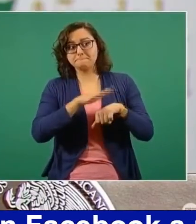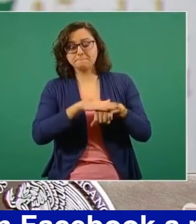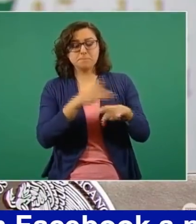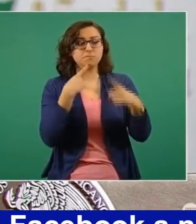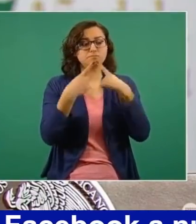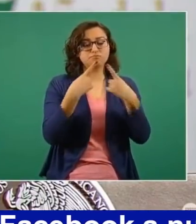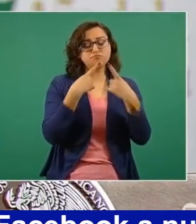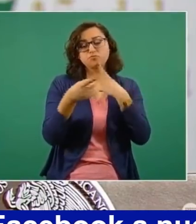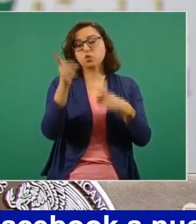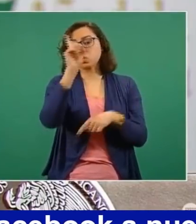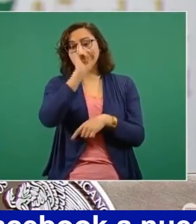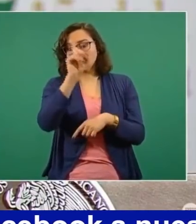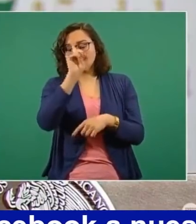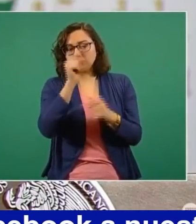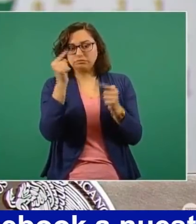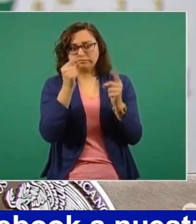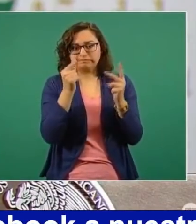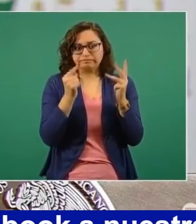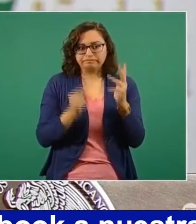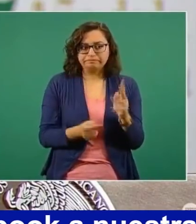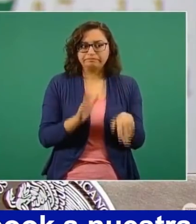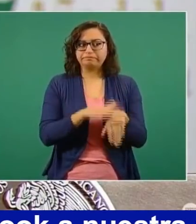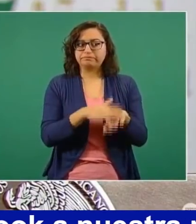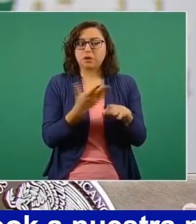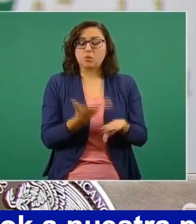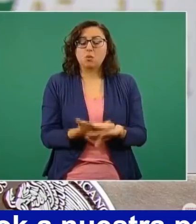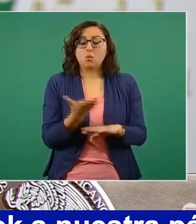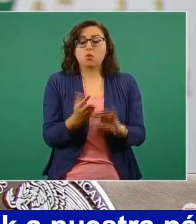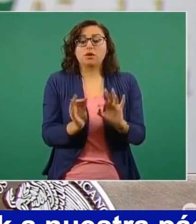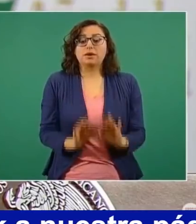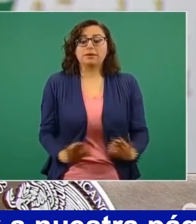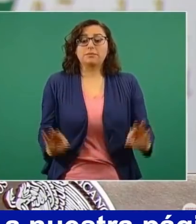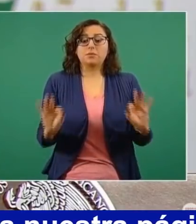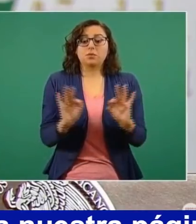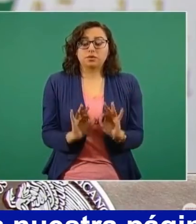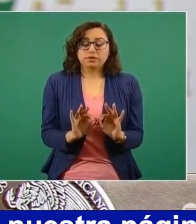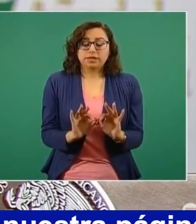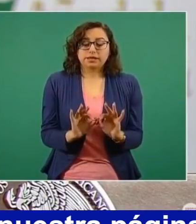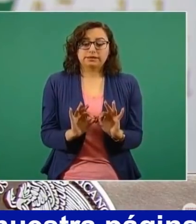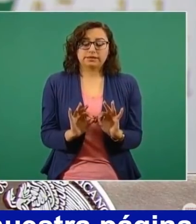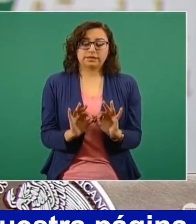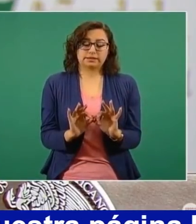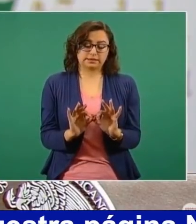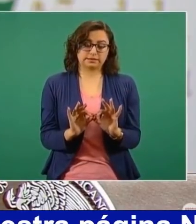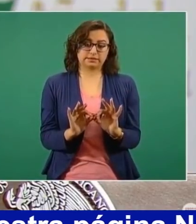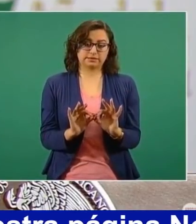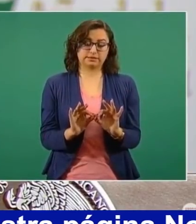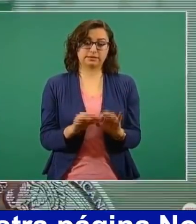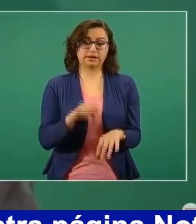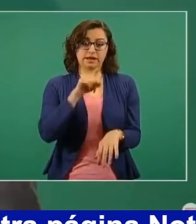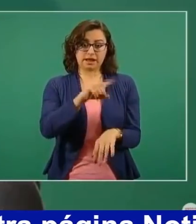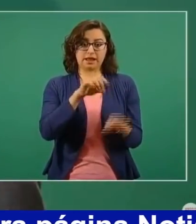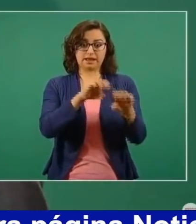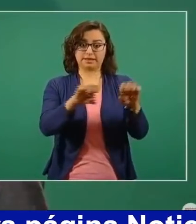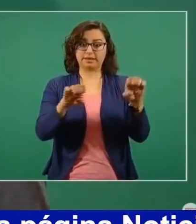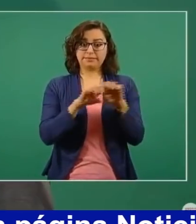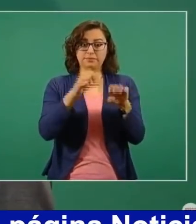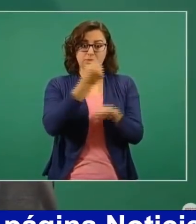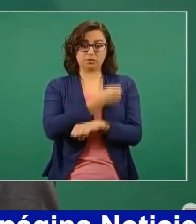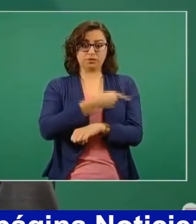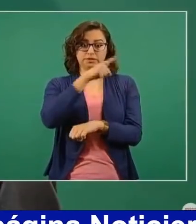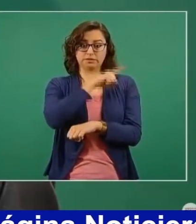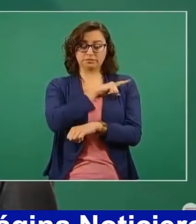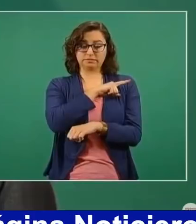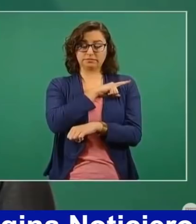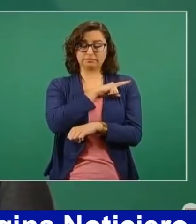dar recomendaciones específicas y enfatizamos la importancia de que el equipo de salud